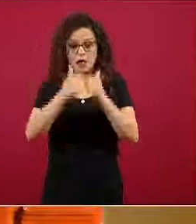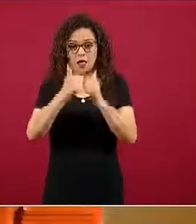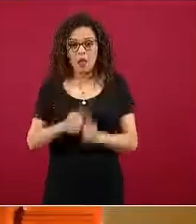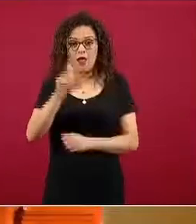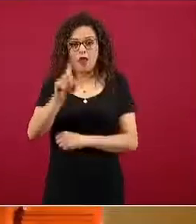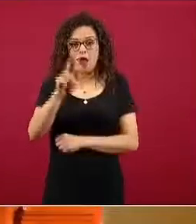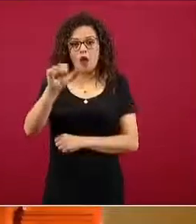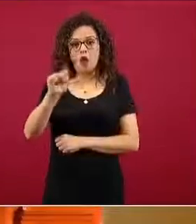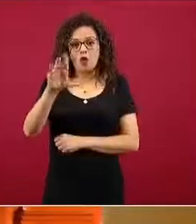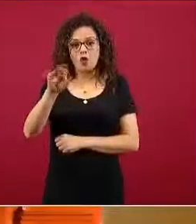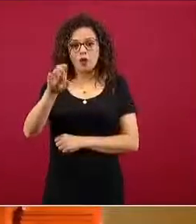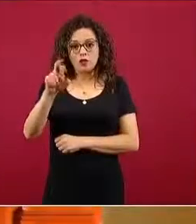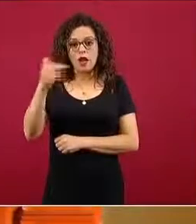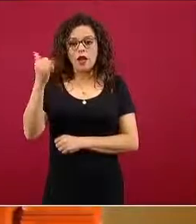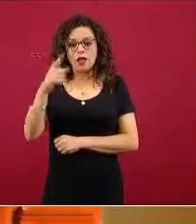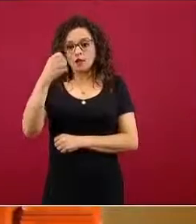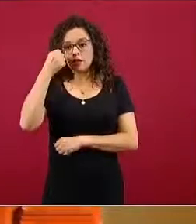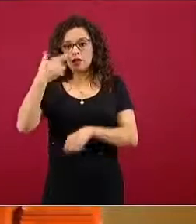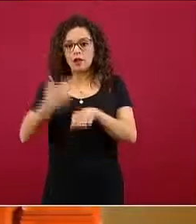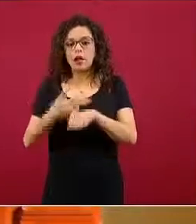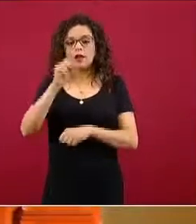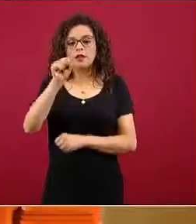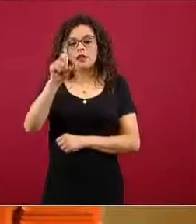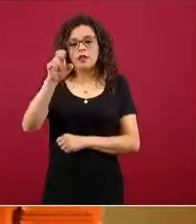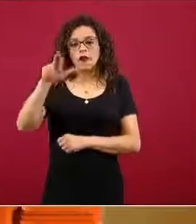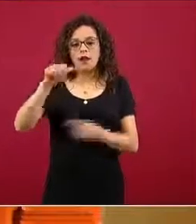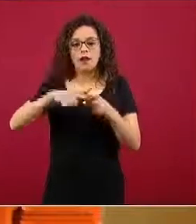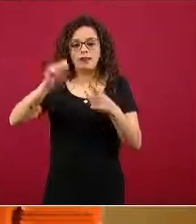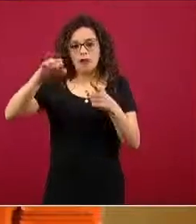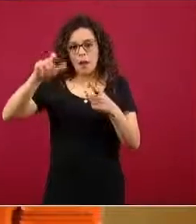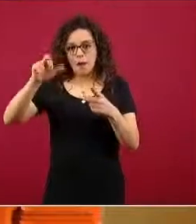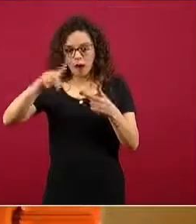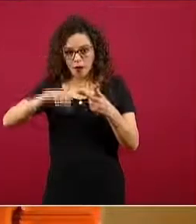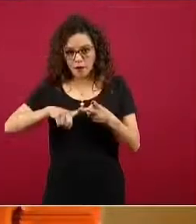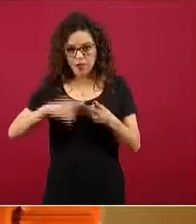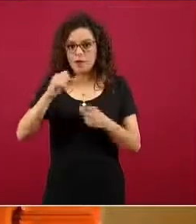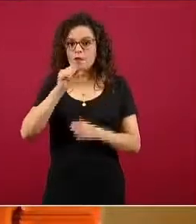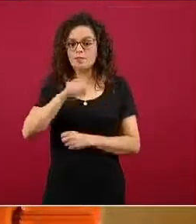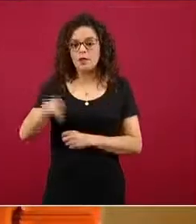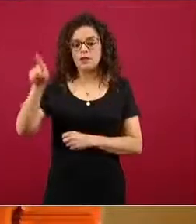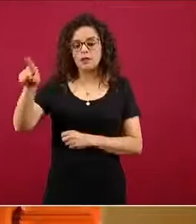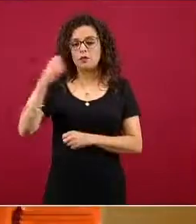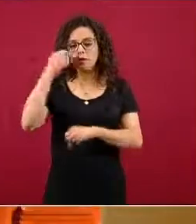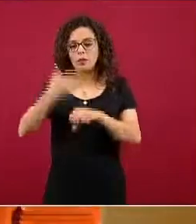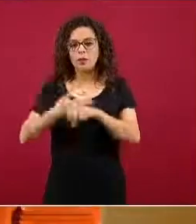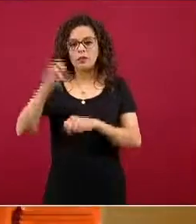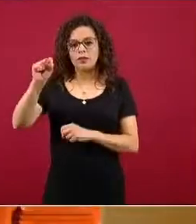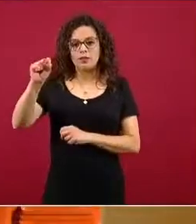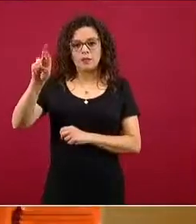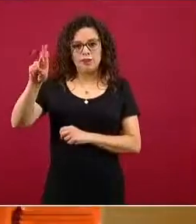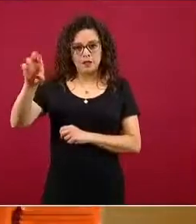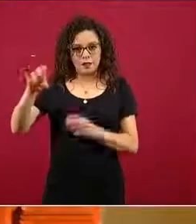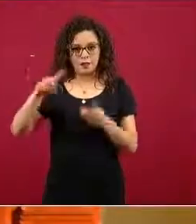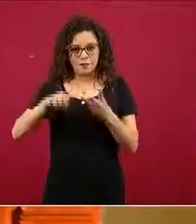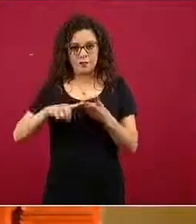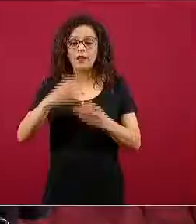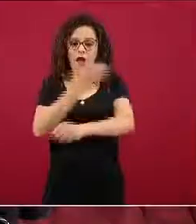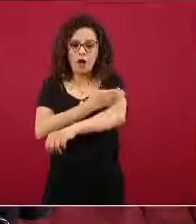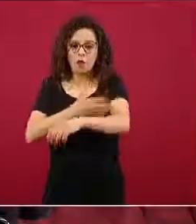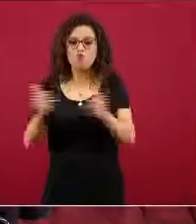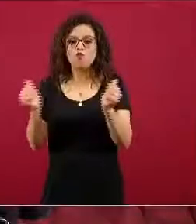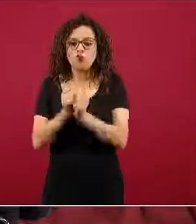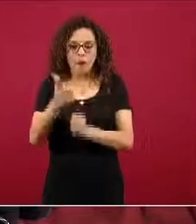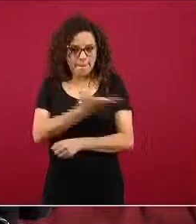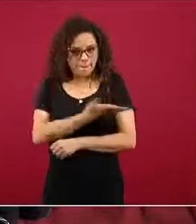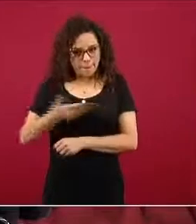los comandantes militares, los secretarios de Sedena y de Marina, y también el canciller Marcelo Ebrard acompañando al presidente. Hay otras